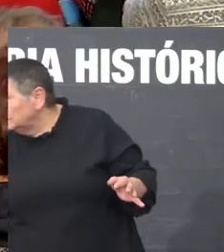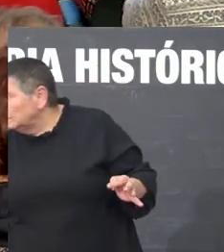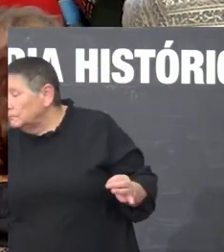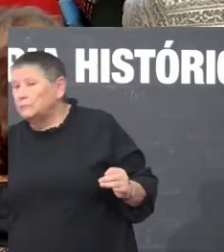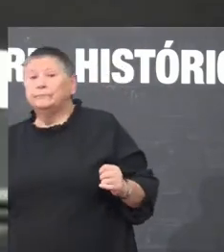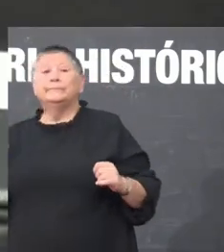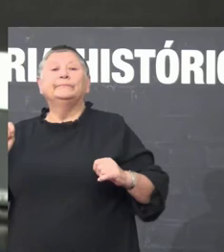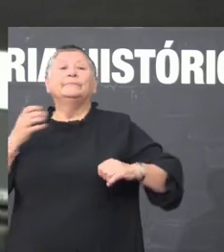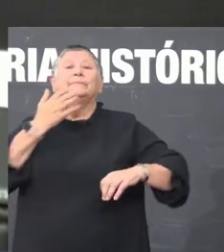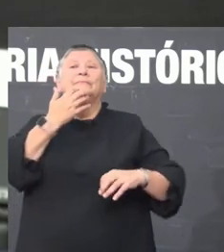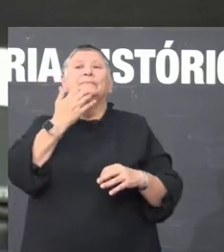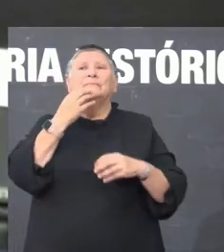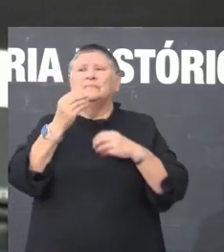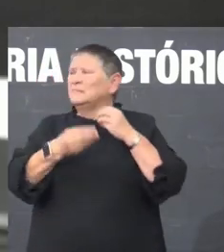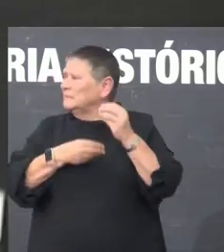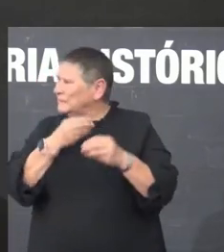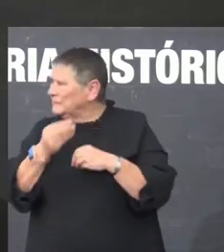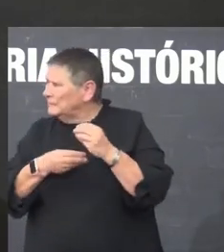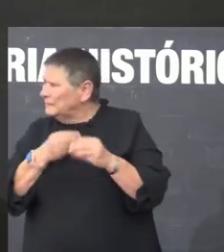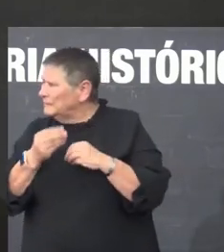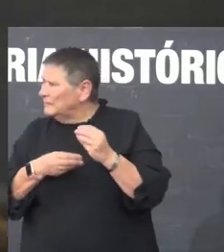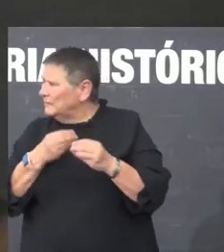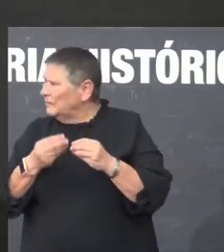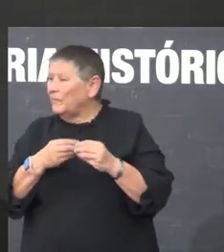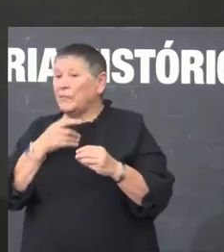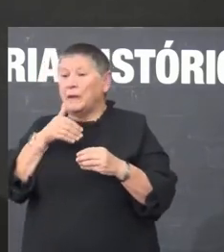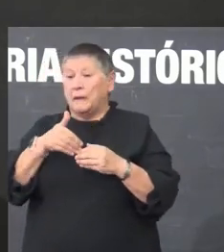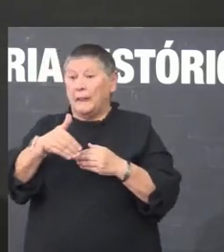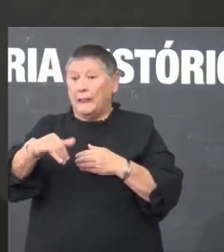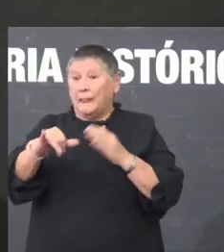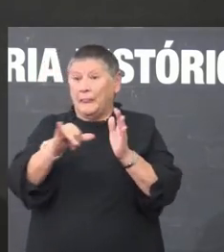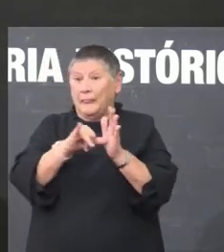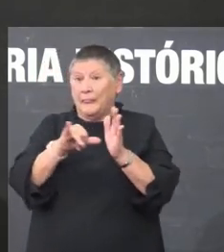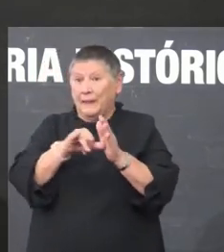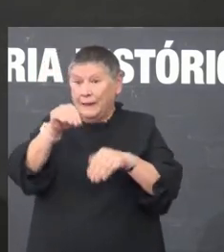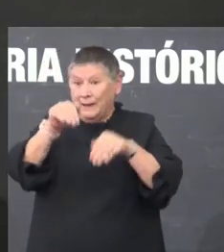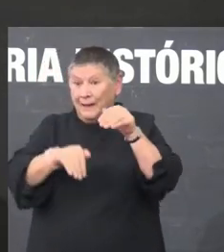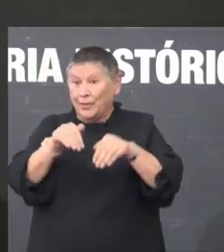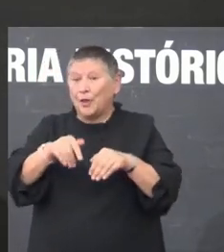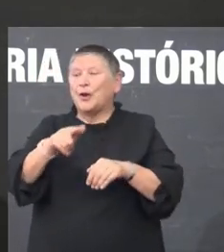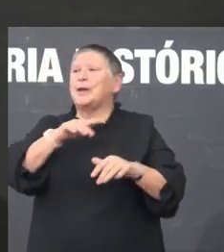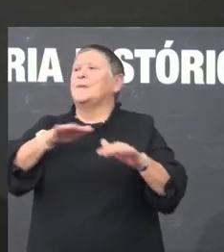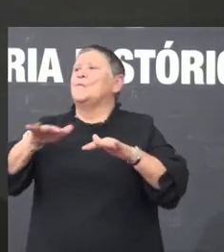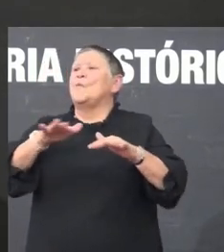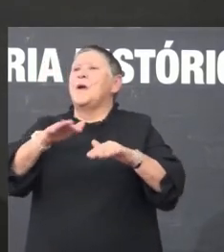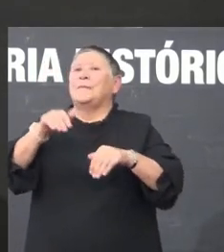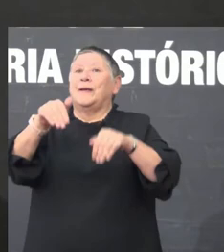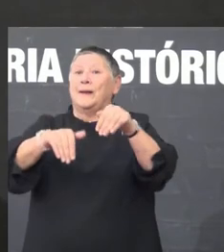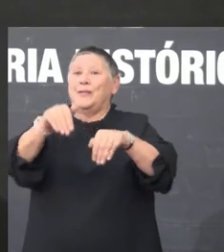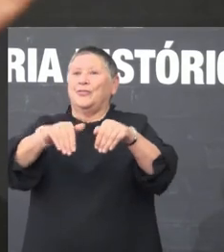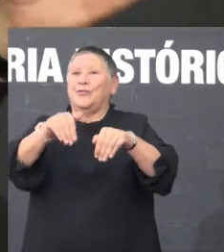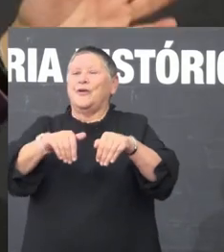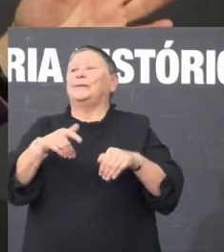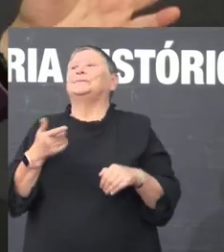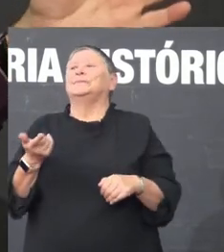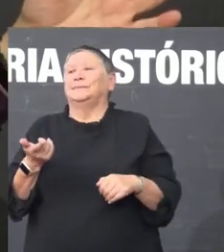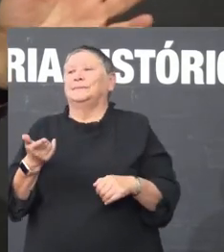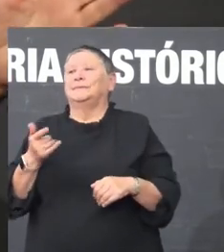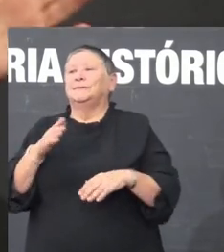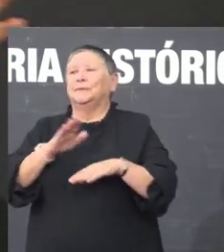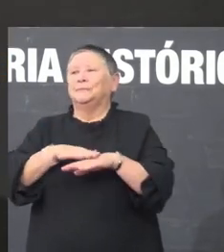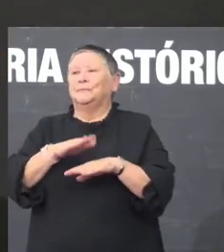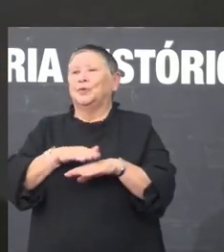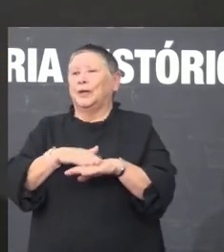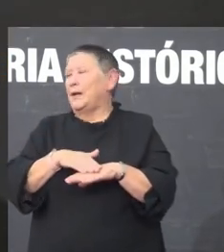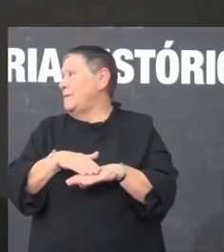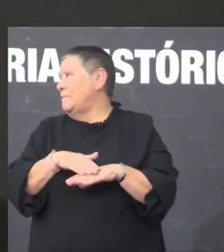hacer, tú lo sabes bien, si se aproximan unas elecciones y hay que hacer algún movimiento, no, es que hay elecciones y tal, ¿por qué? Pues por lo que veníamos diciendo,